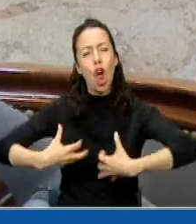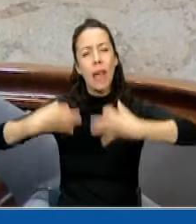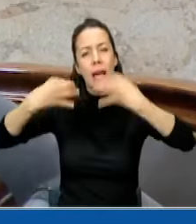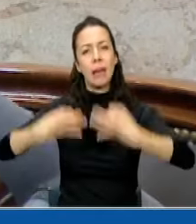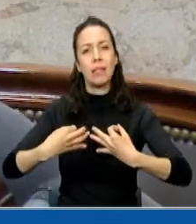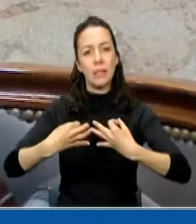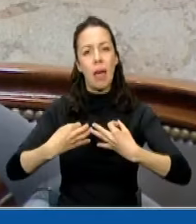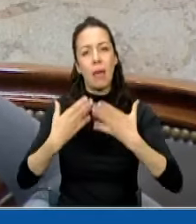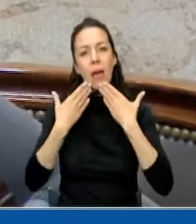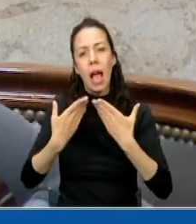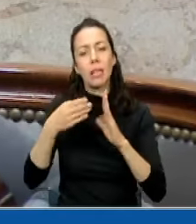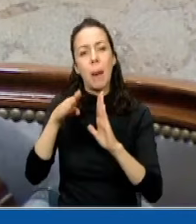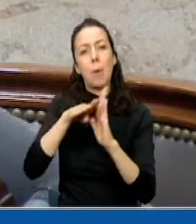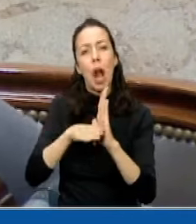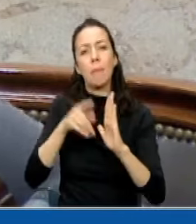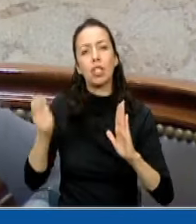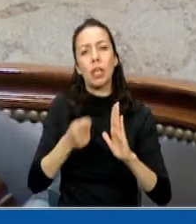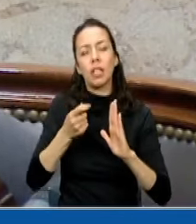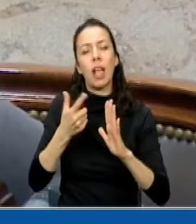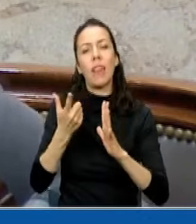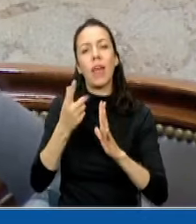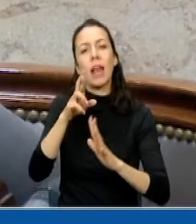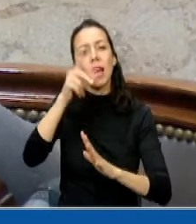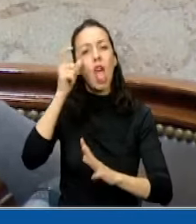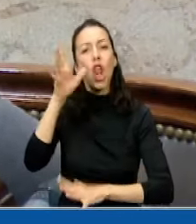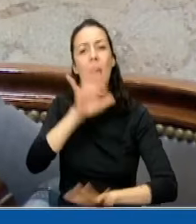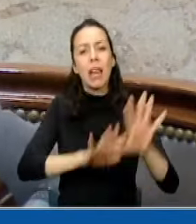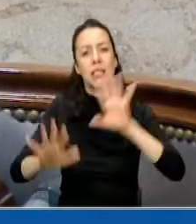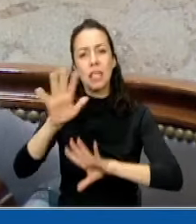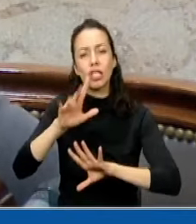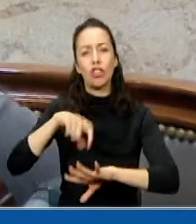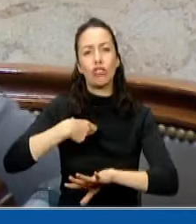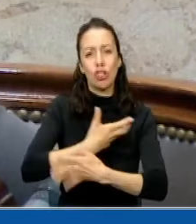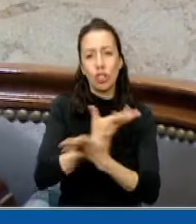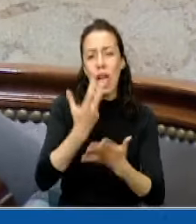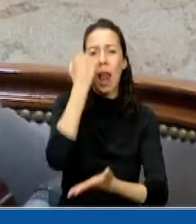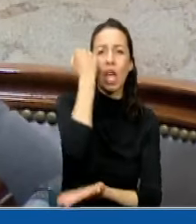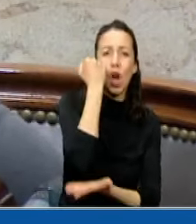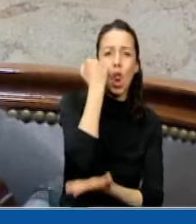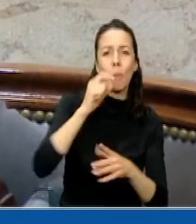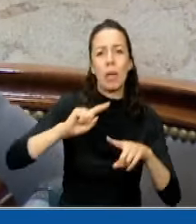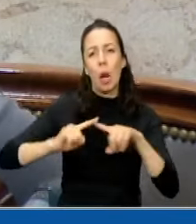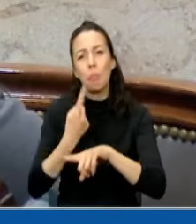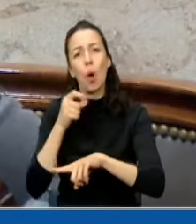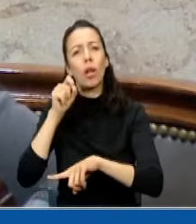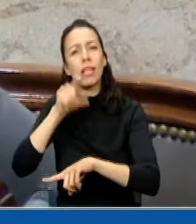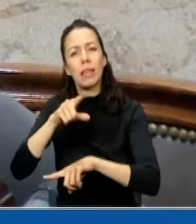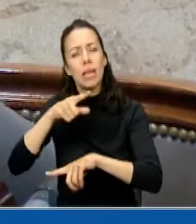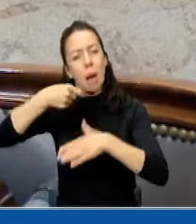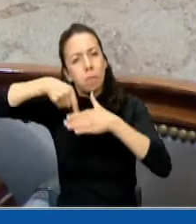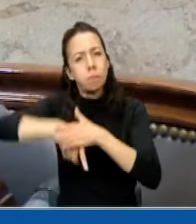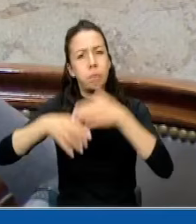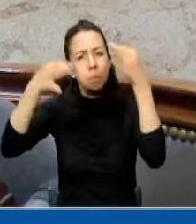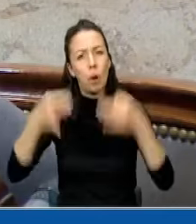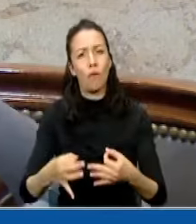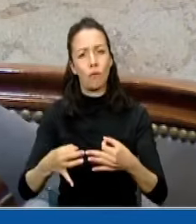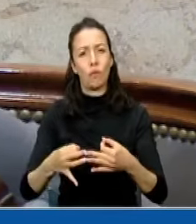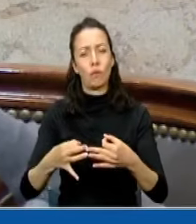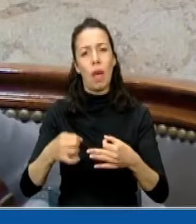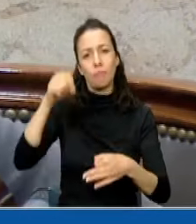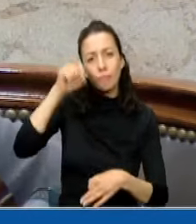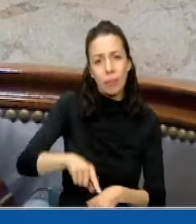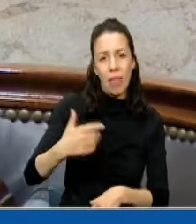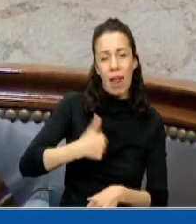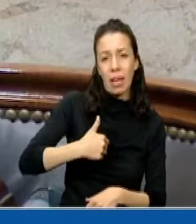el programa socialista de reorganización social, económica, política de fondo de nuestro país y